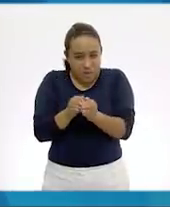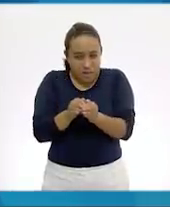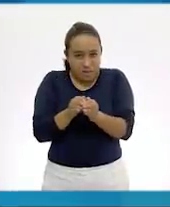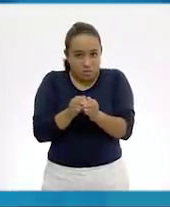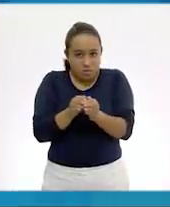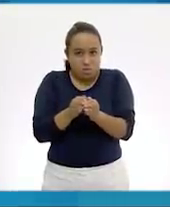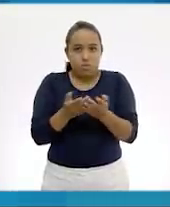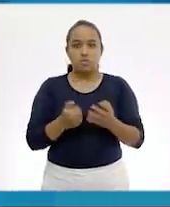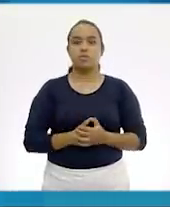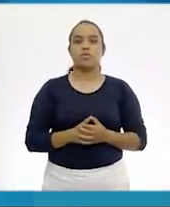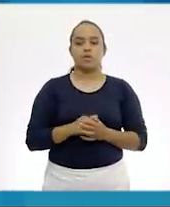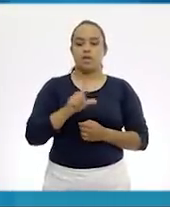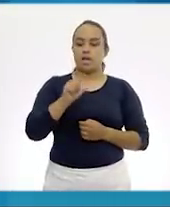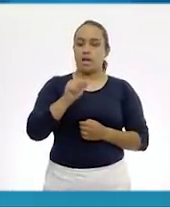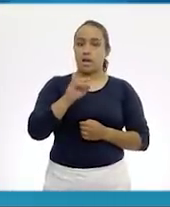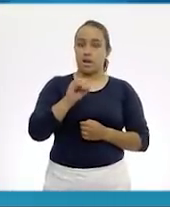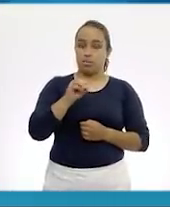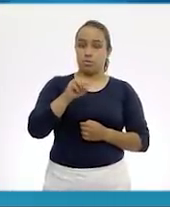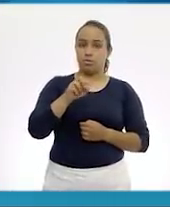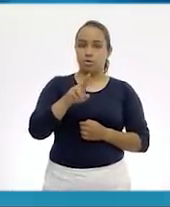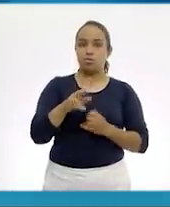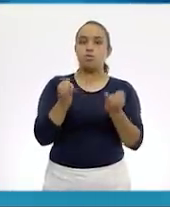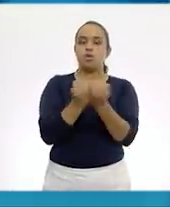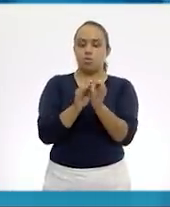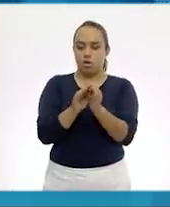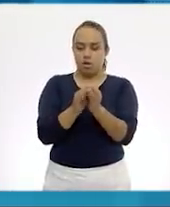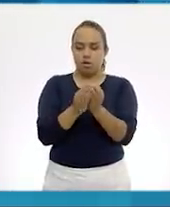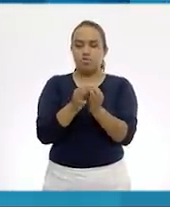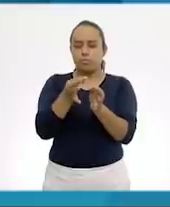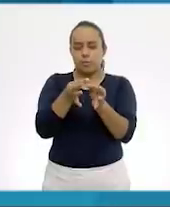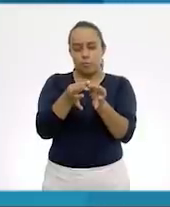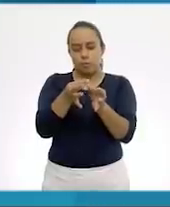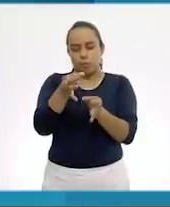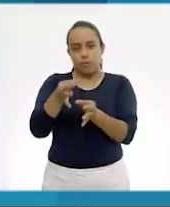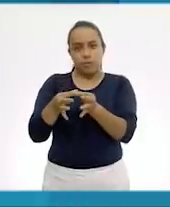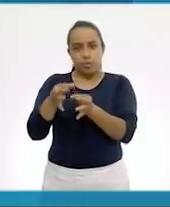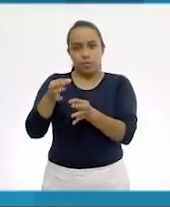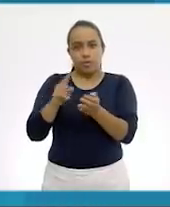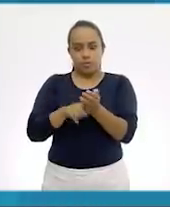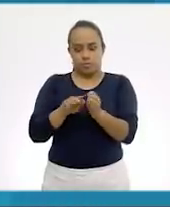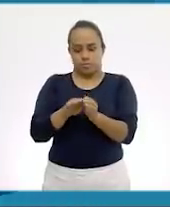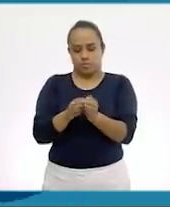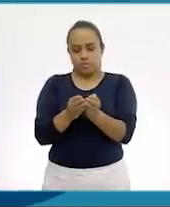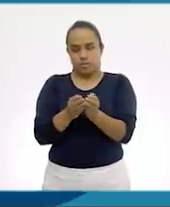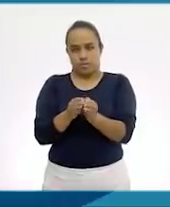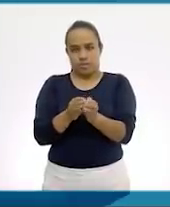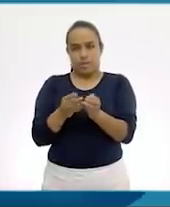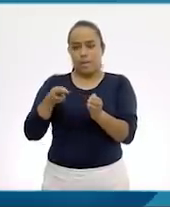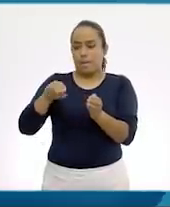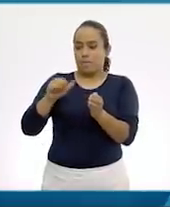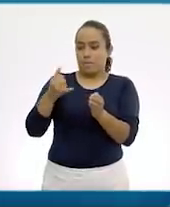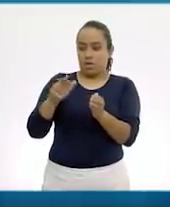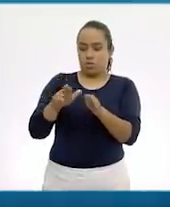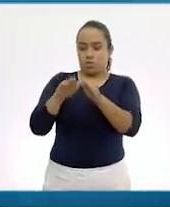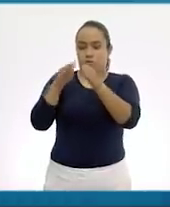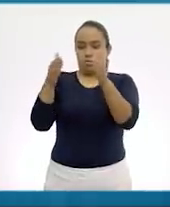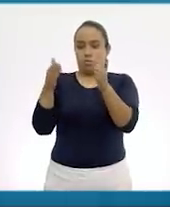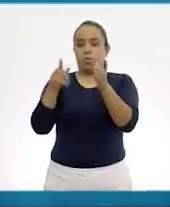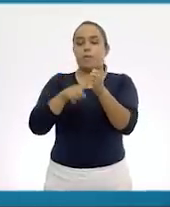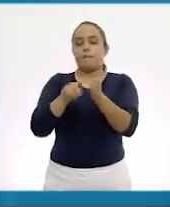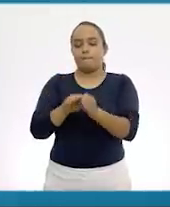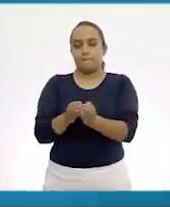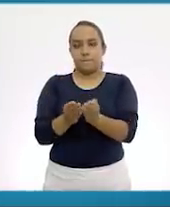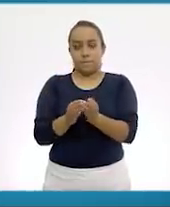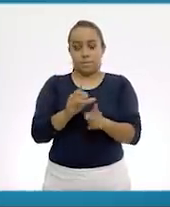Bueno, los labios menores también son pliegues mucosos delgados situados en la cara interna de los labios mayores y se extiende